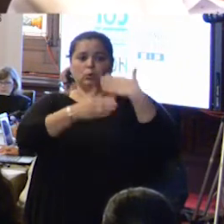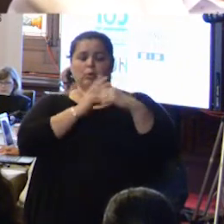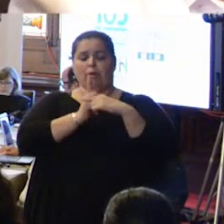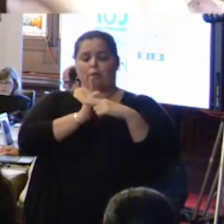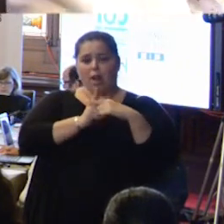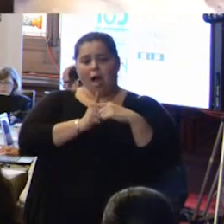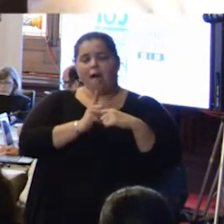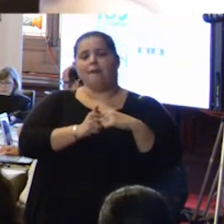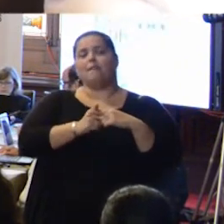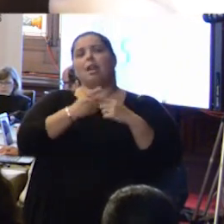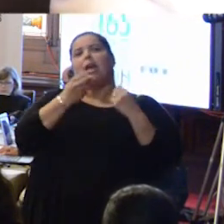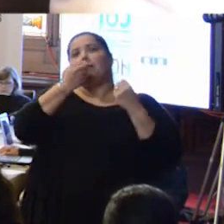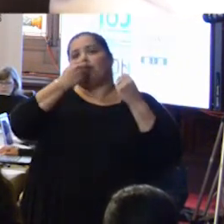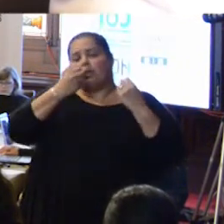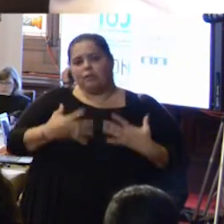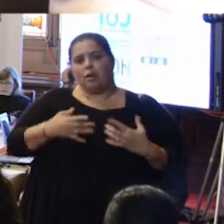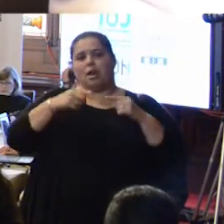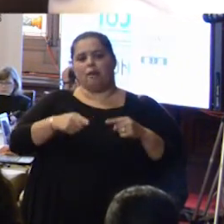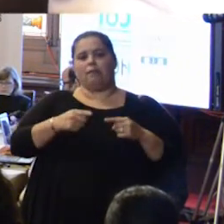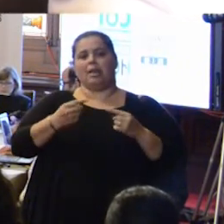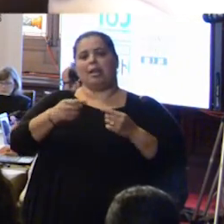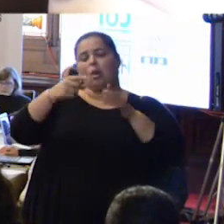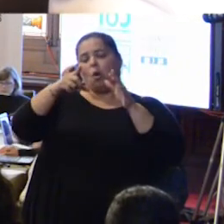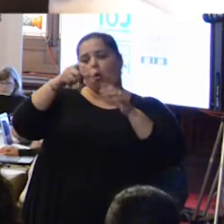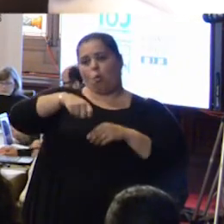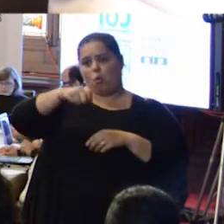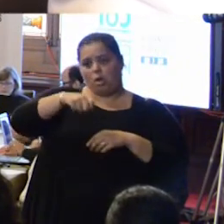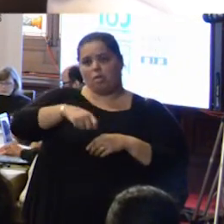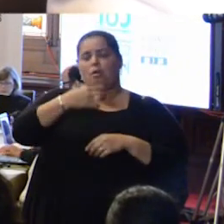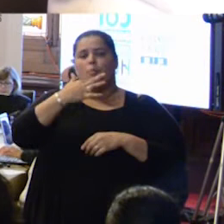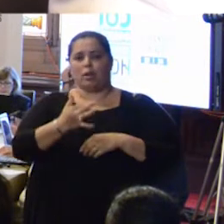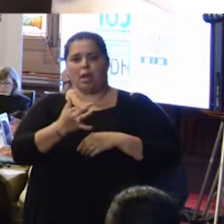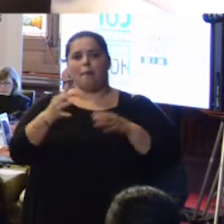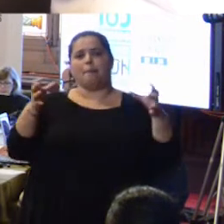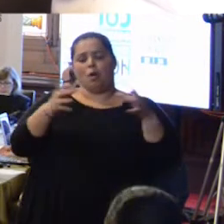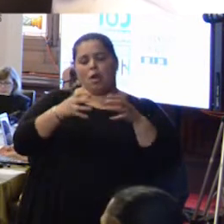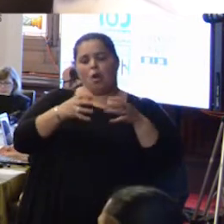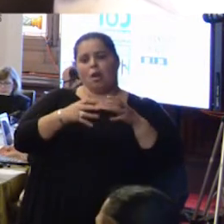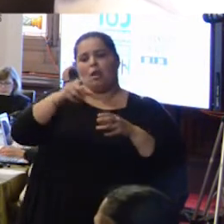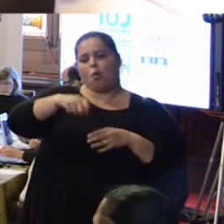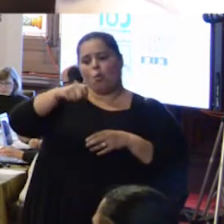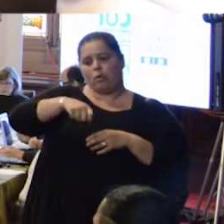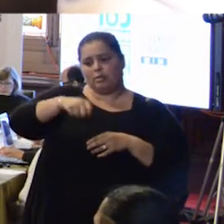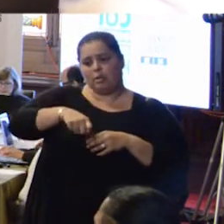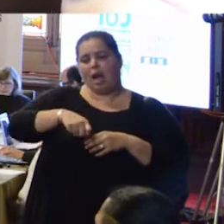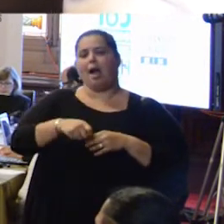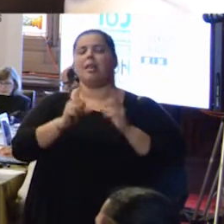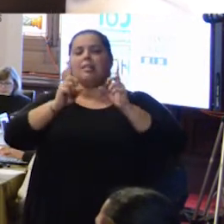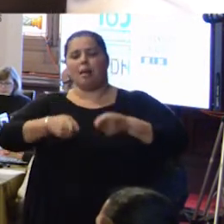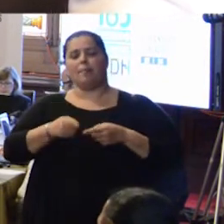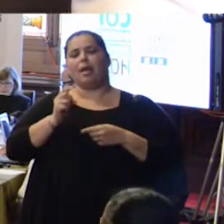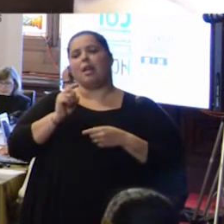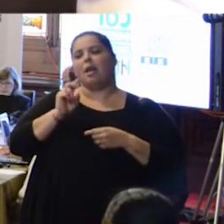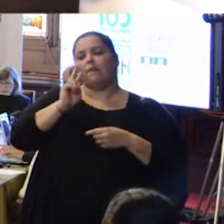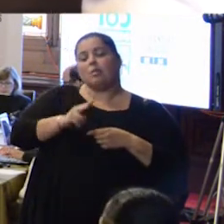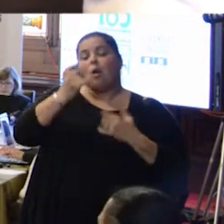jurídico y concretamente en el robustecimiento de instituciones como la del órgano judicial, que si bien sigue padeciendo